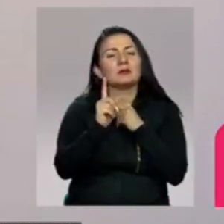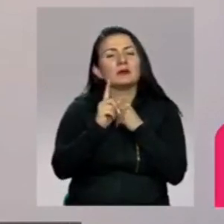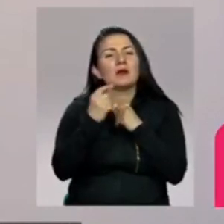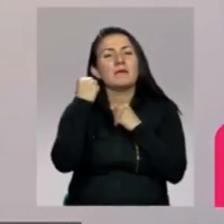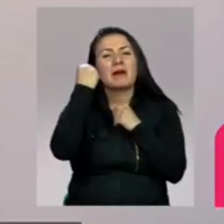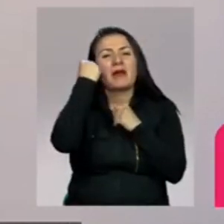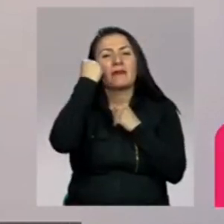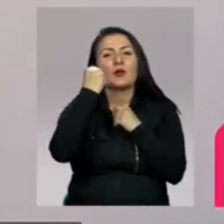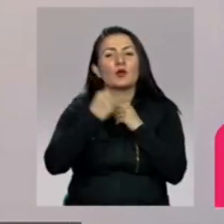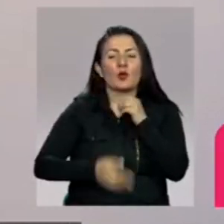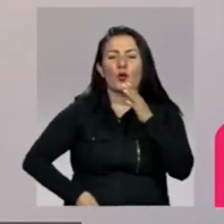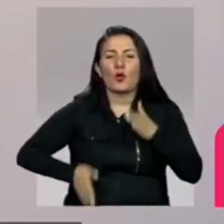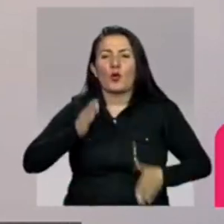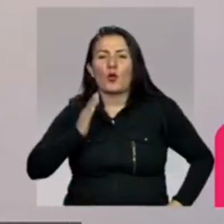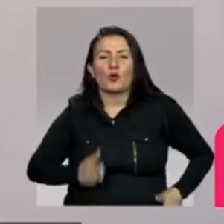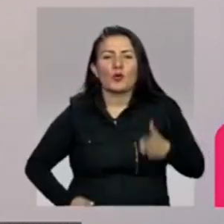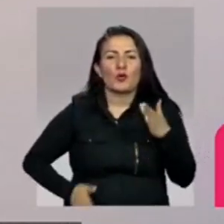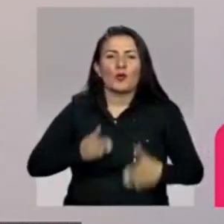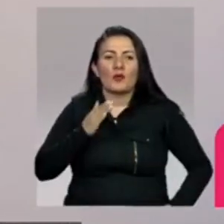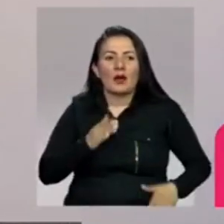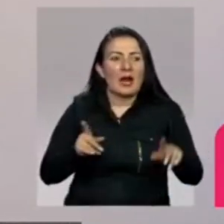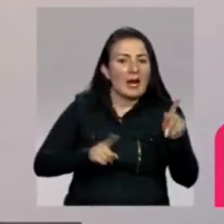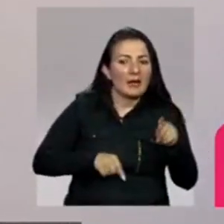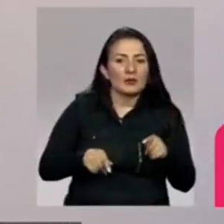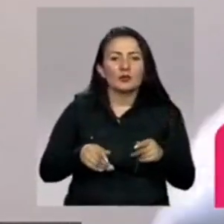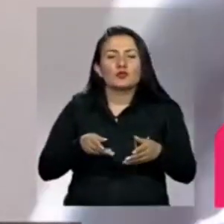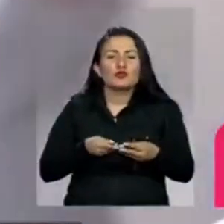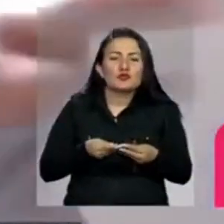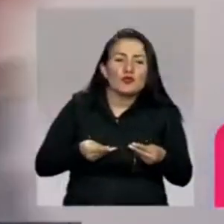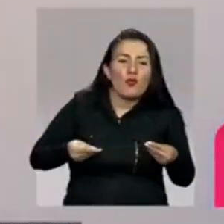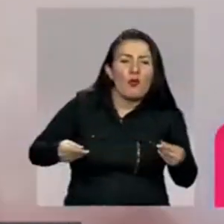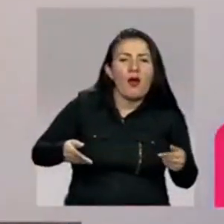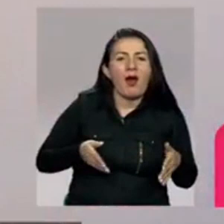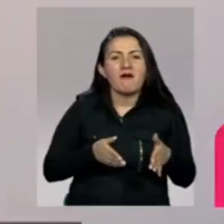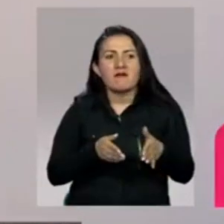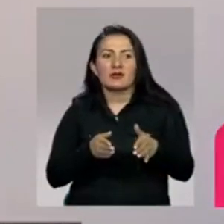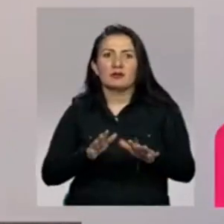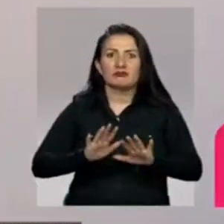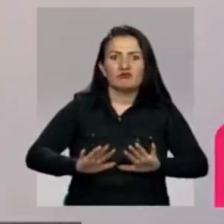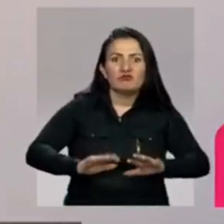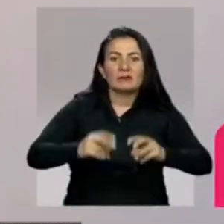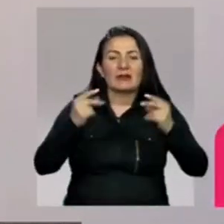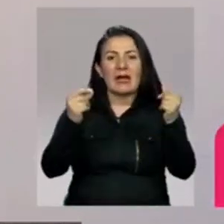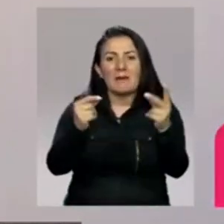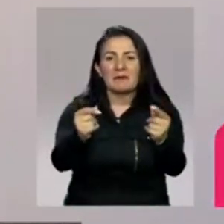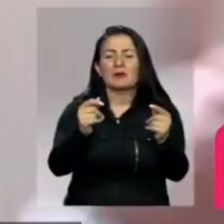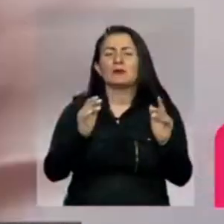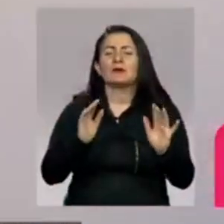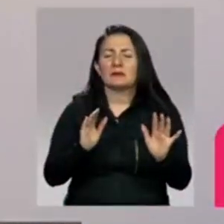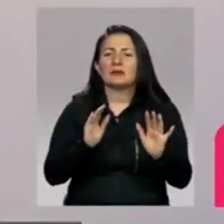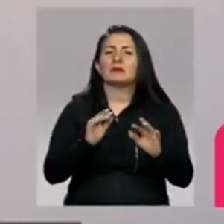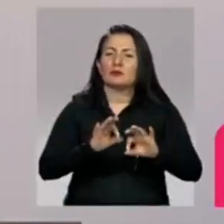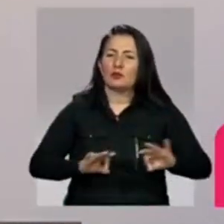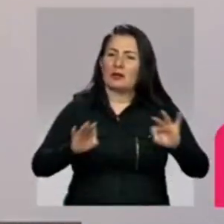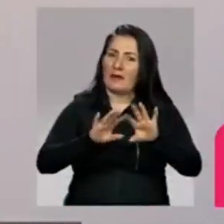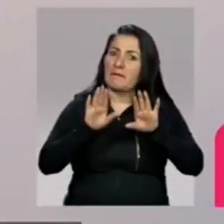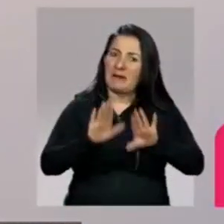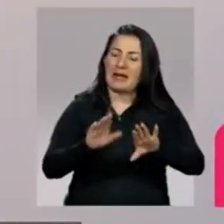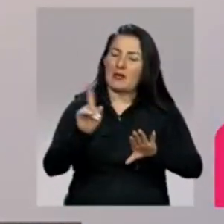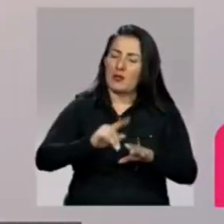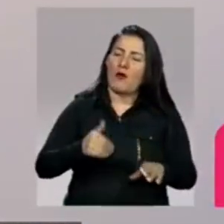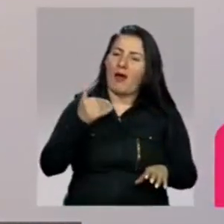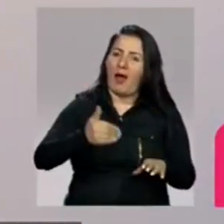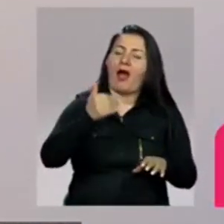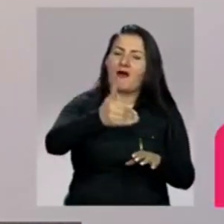se tienen que aprender a correr. Hay kilómetros donde uno va más lento, hay kilómetros donde uno va más rápido, pero el hecho es no parar, avanzar